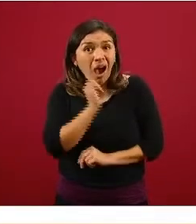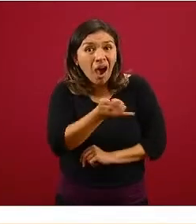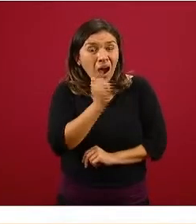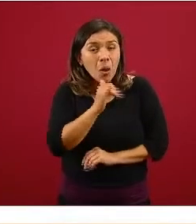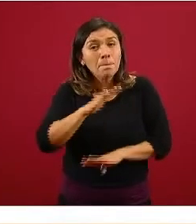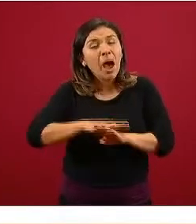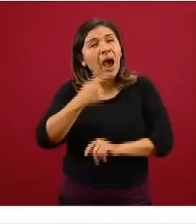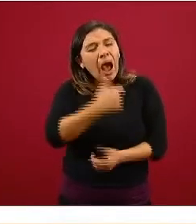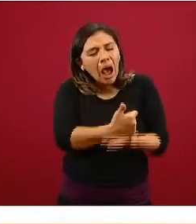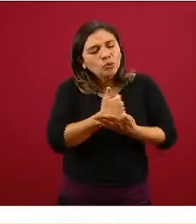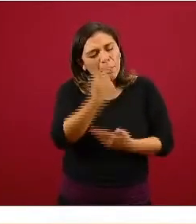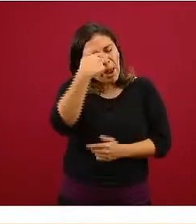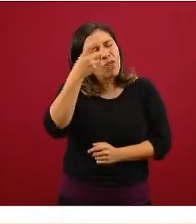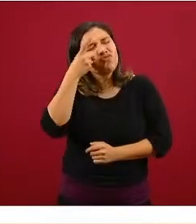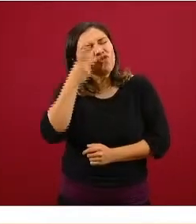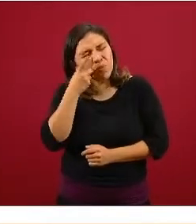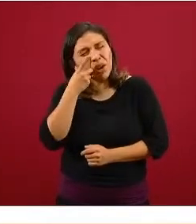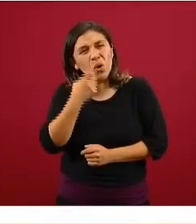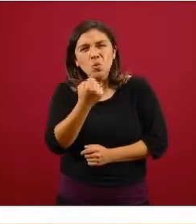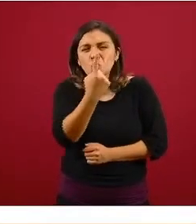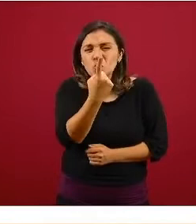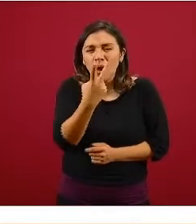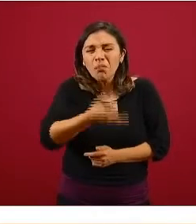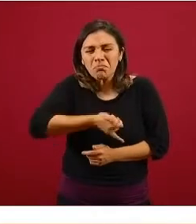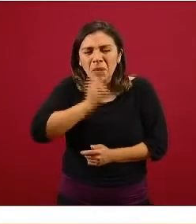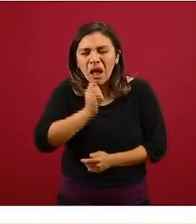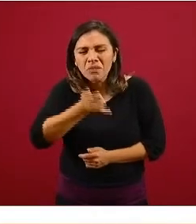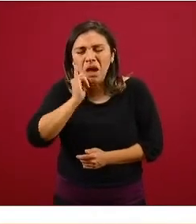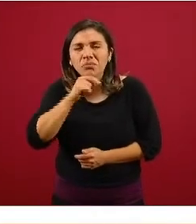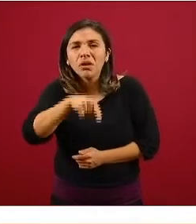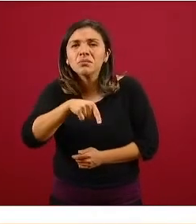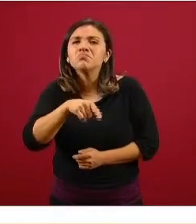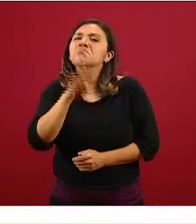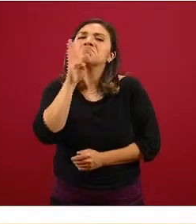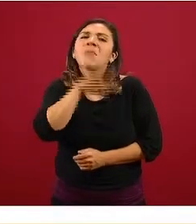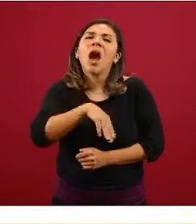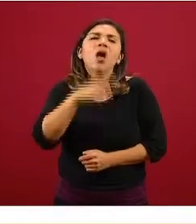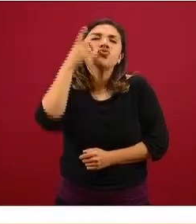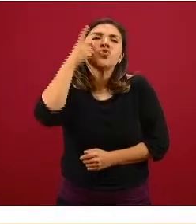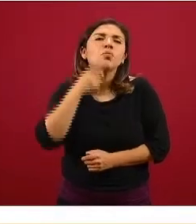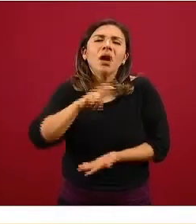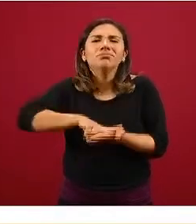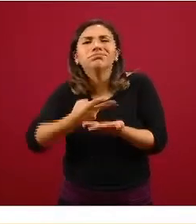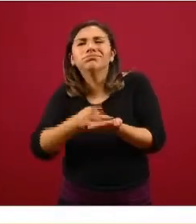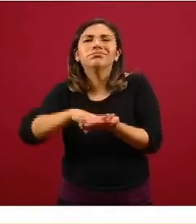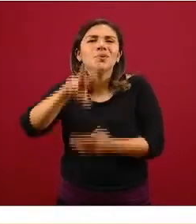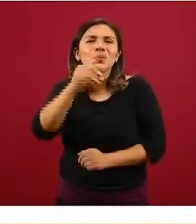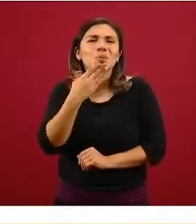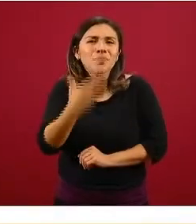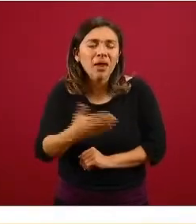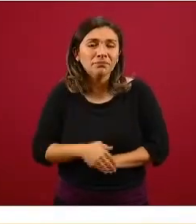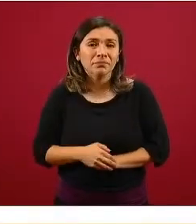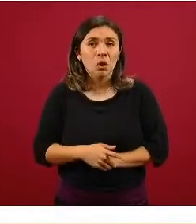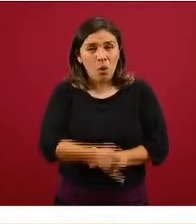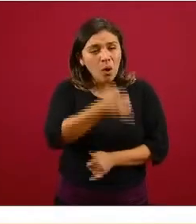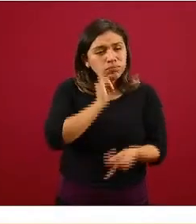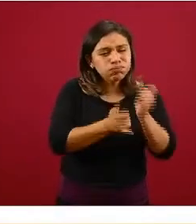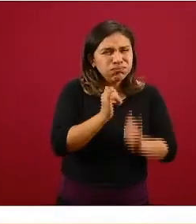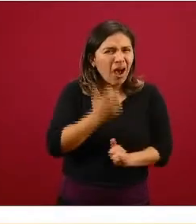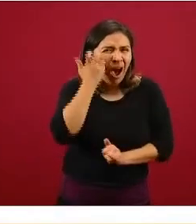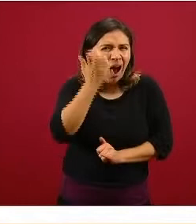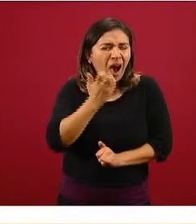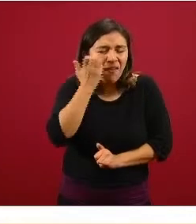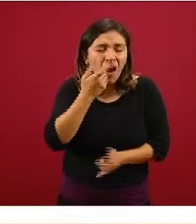todo para dormir, si tomamos más de una copa, se relaciona con una mal noche de sueño. El uso nocivo del